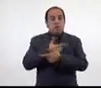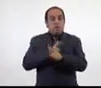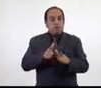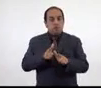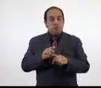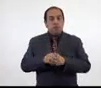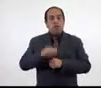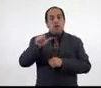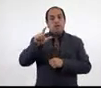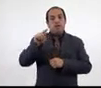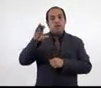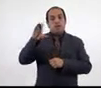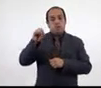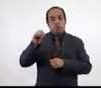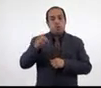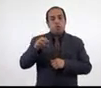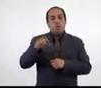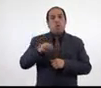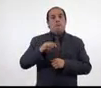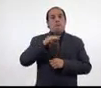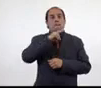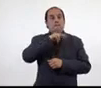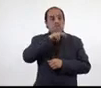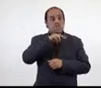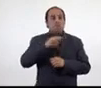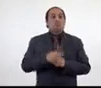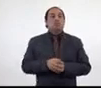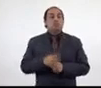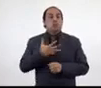Atlalilco-Mixcoac. Con esto comenzamos con la